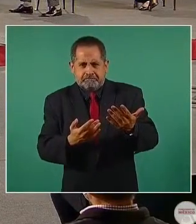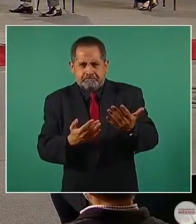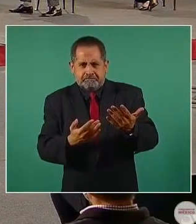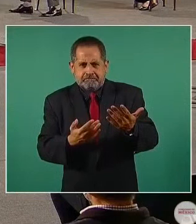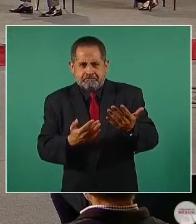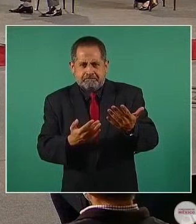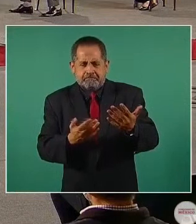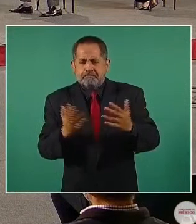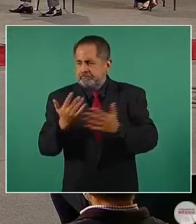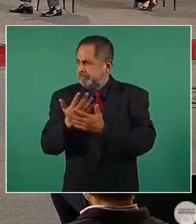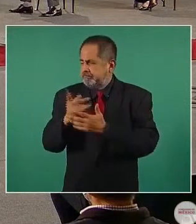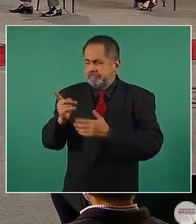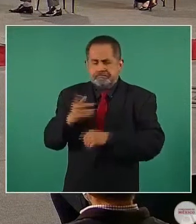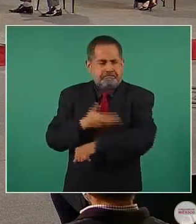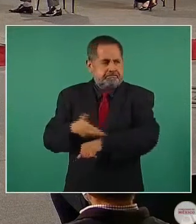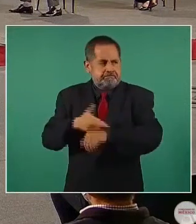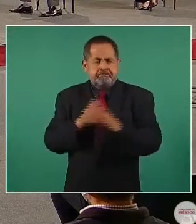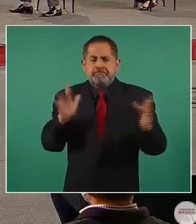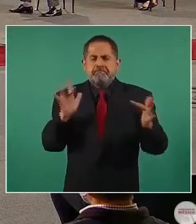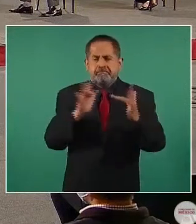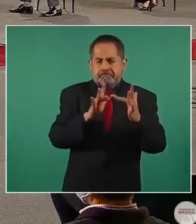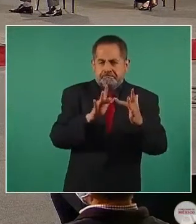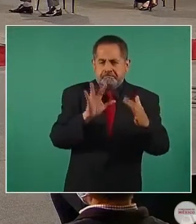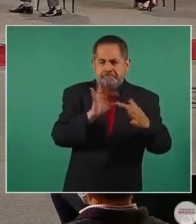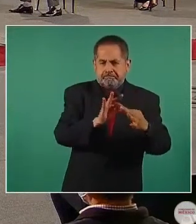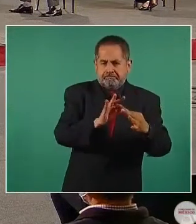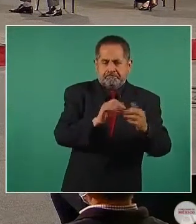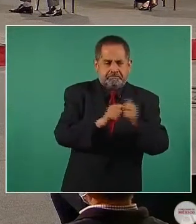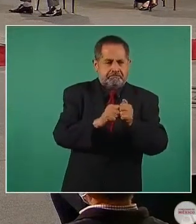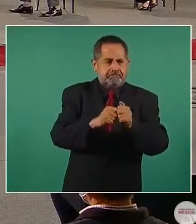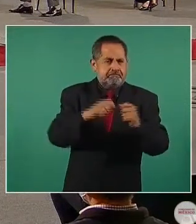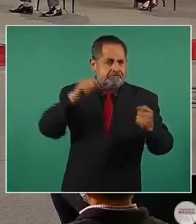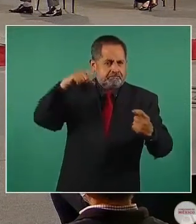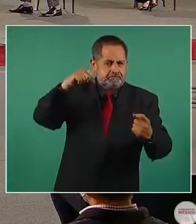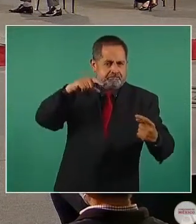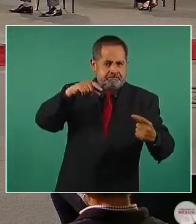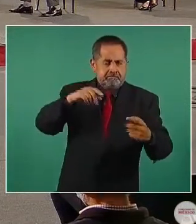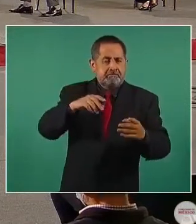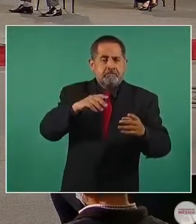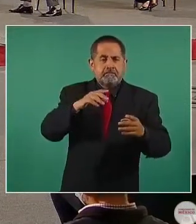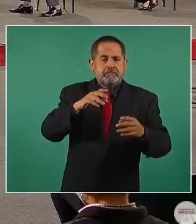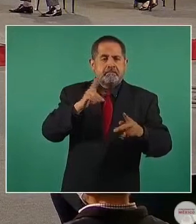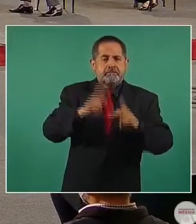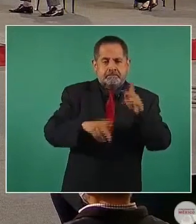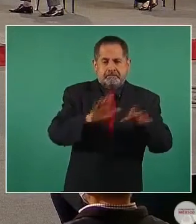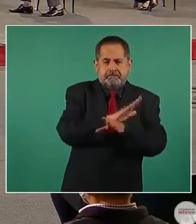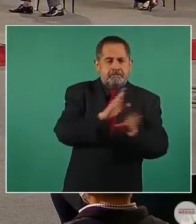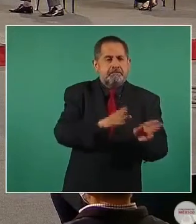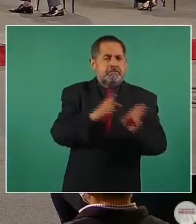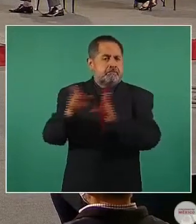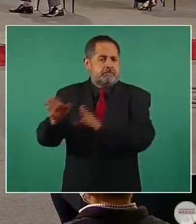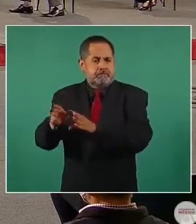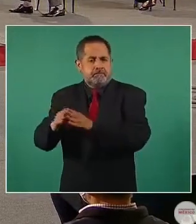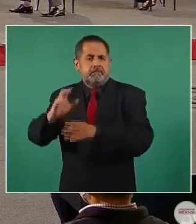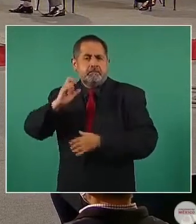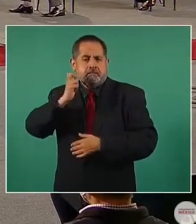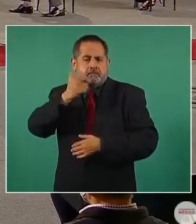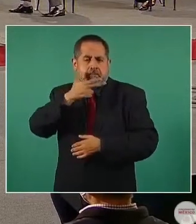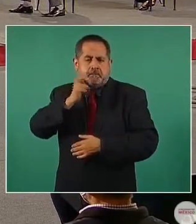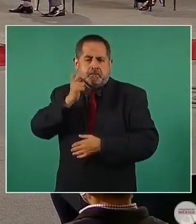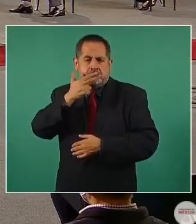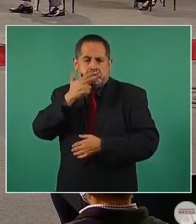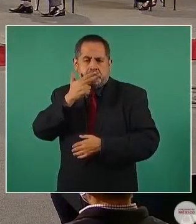Ahora establecemos comunicación. A ver, vamos con Chihuahua. A ver si.